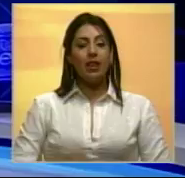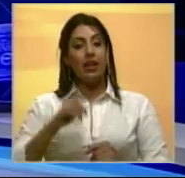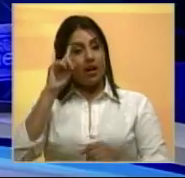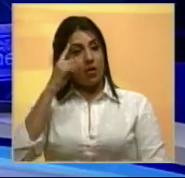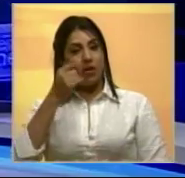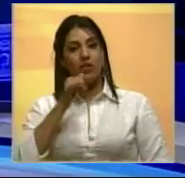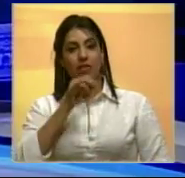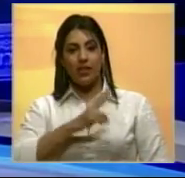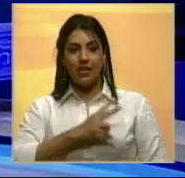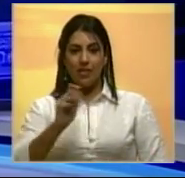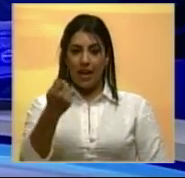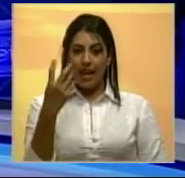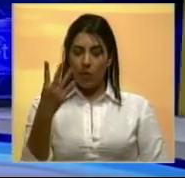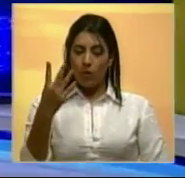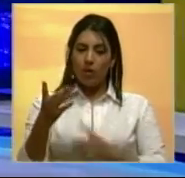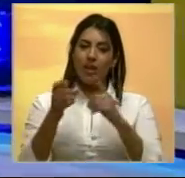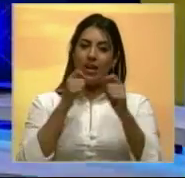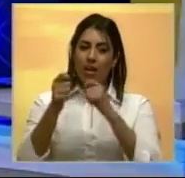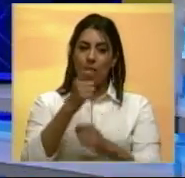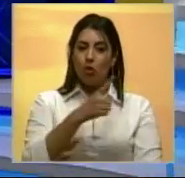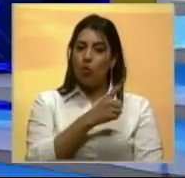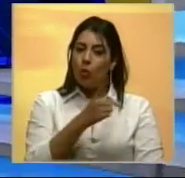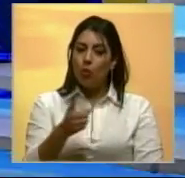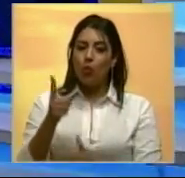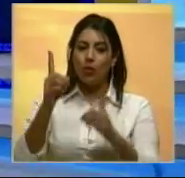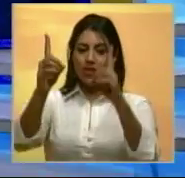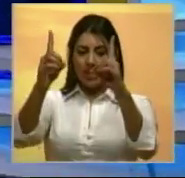y recuerden. Noticiero Venevisión Canal 4